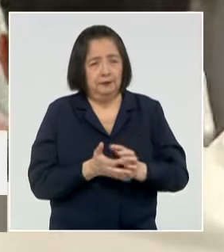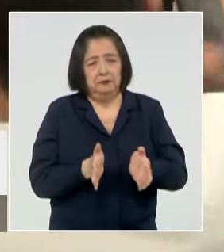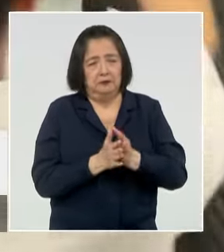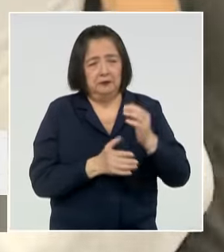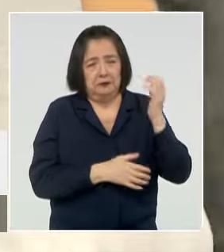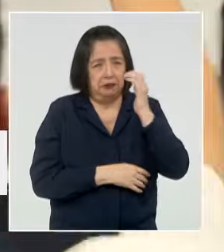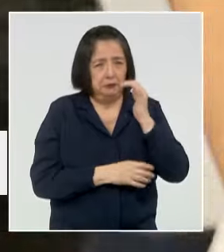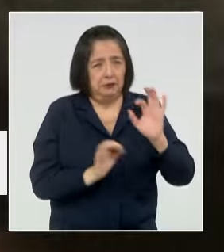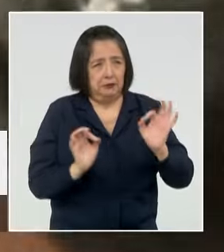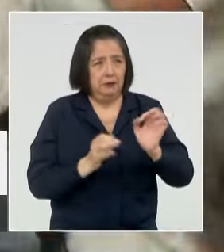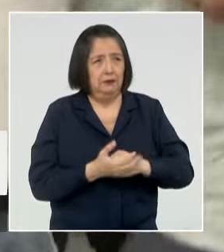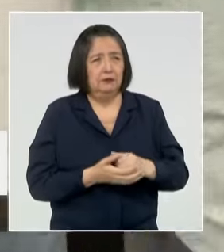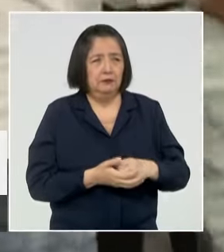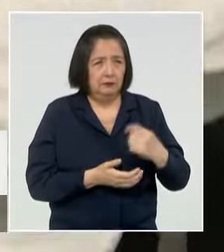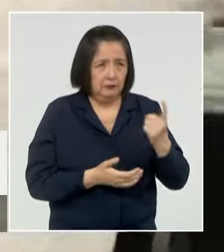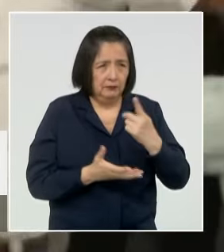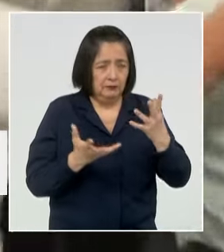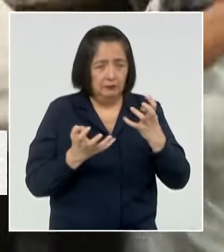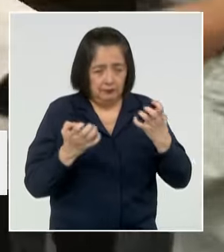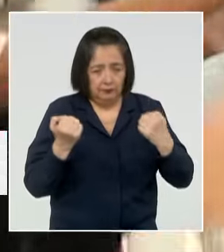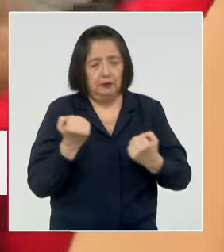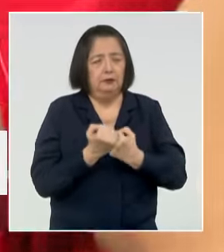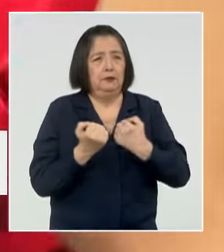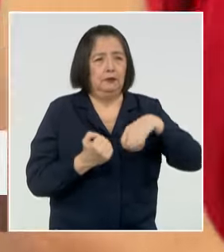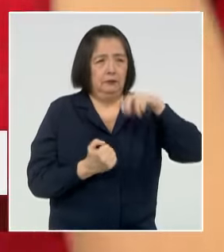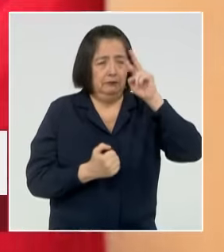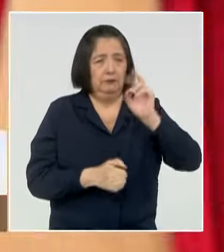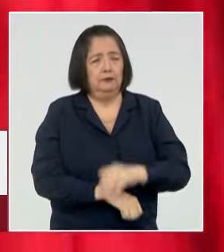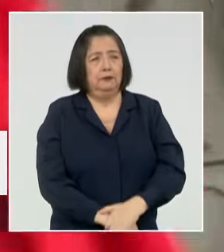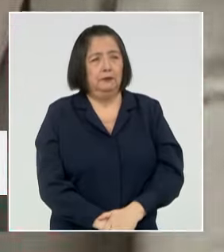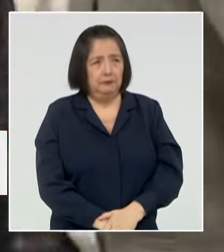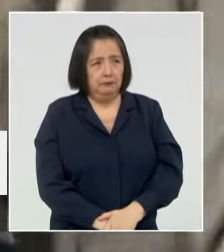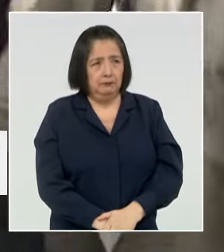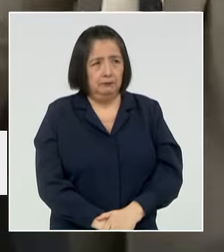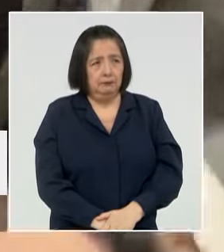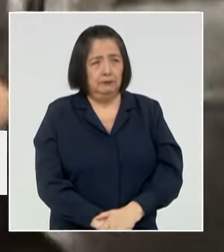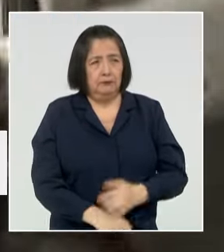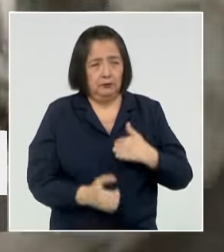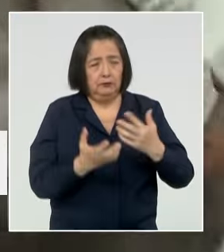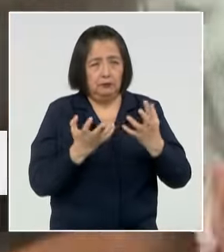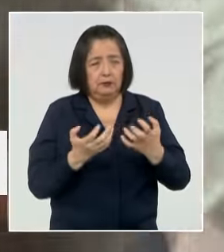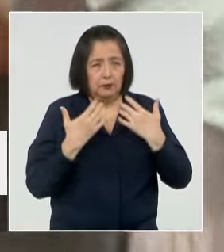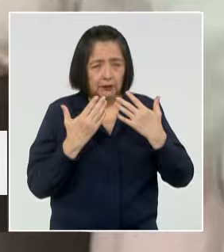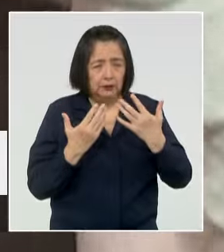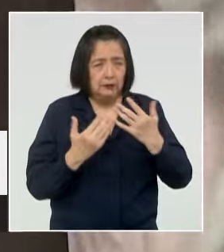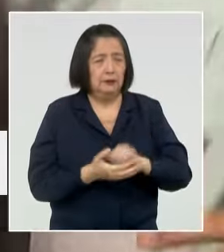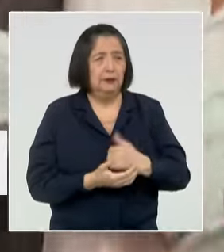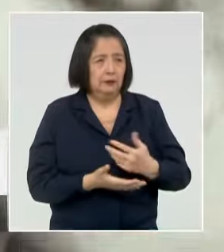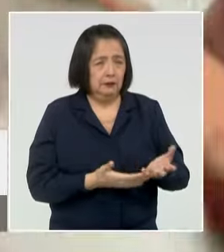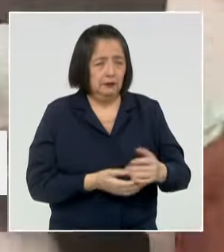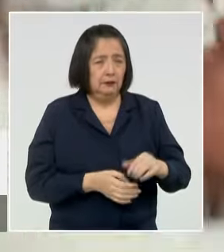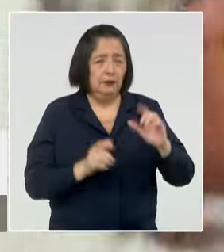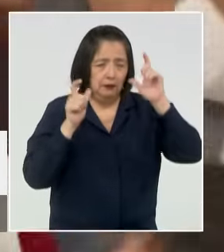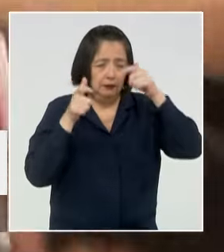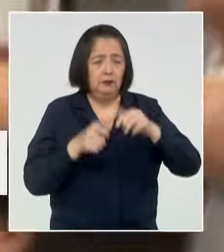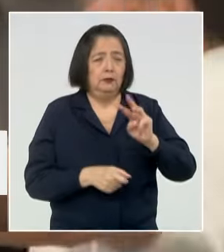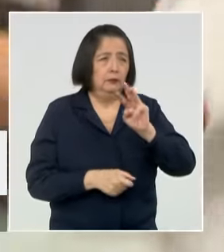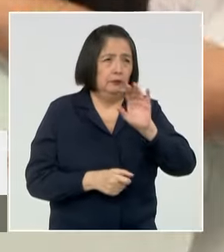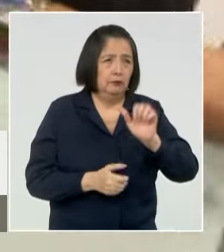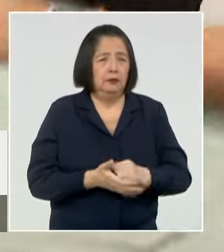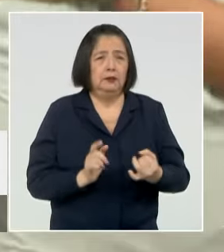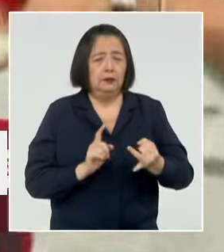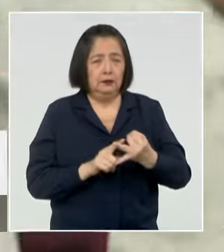ni nada a cambio. Ellos querían apostar por el Perú, ¿no? Entonces, quiero agradecer al congresista Williams, a la congresista